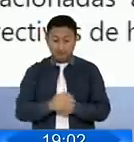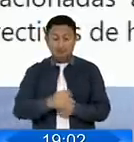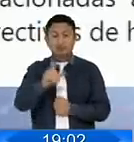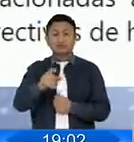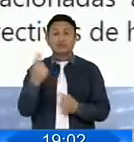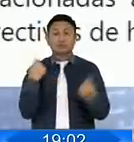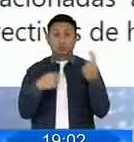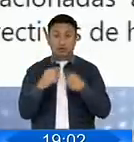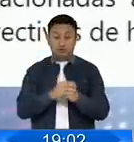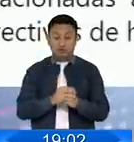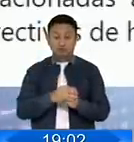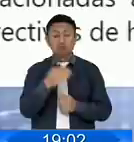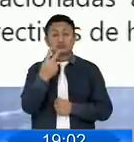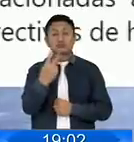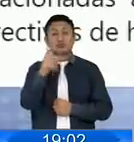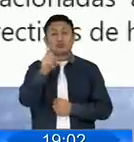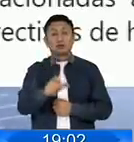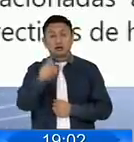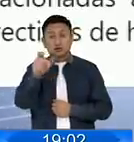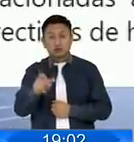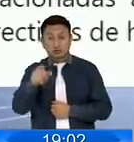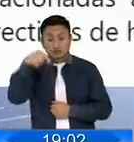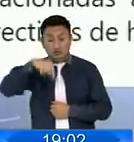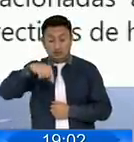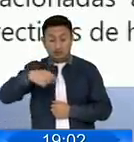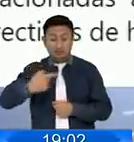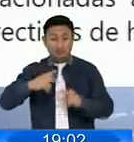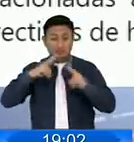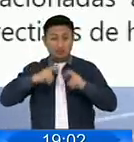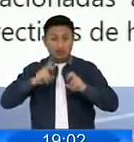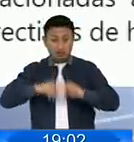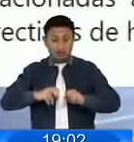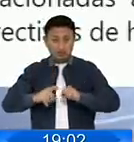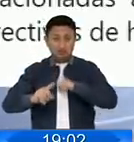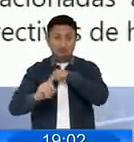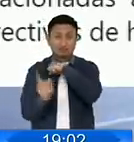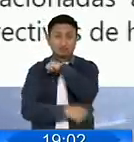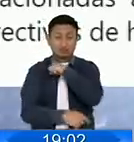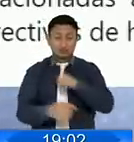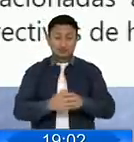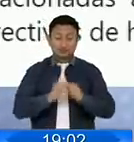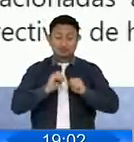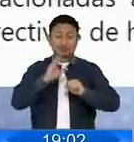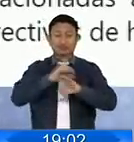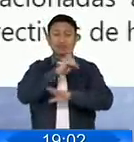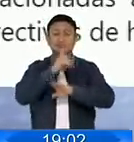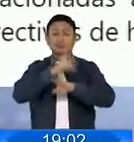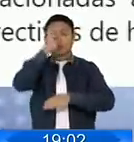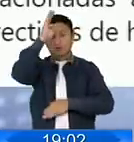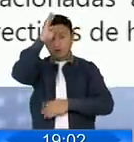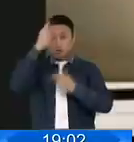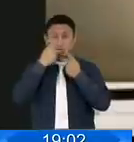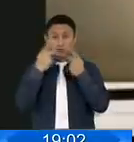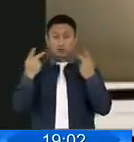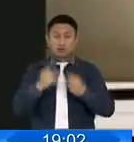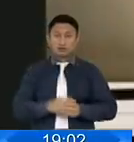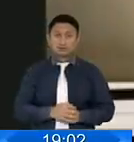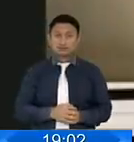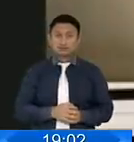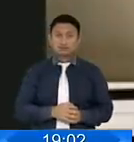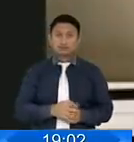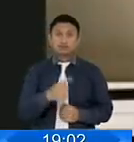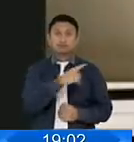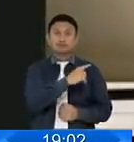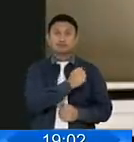dos personas relacionadas a la investigación penal, a proveedores y directivos de hospitales públicos. Él sería el dueño de la casa en la